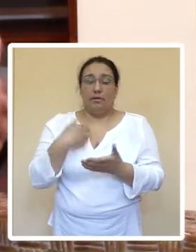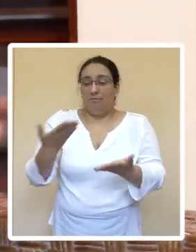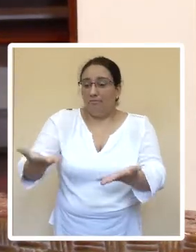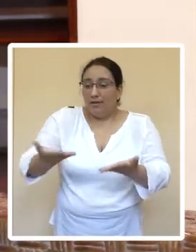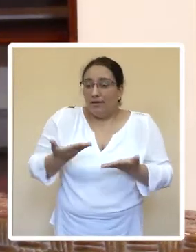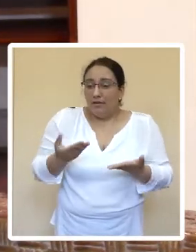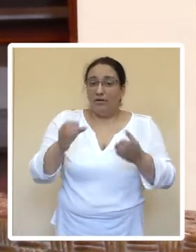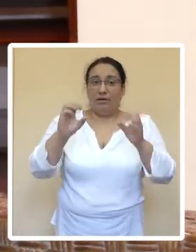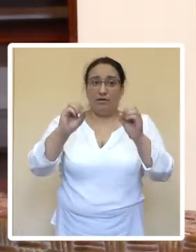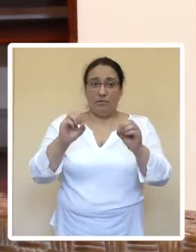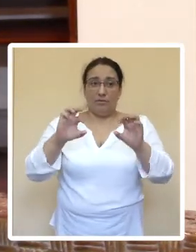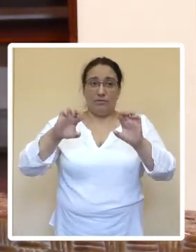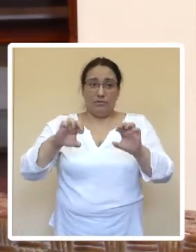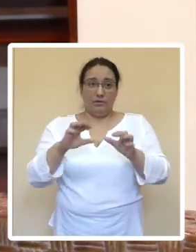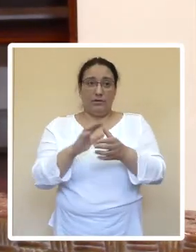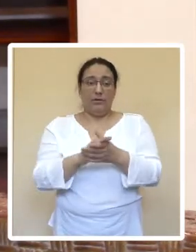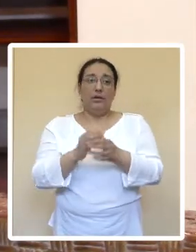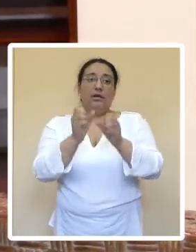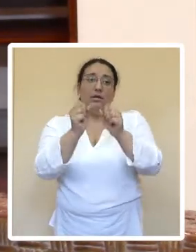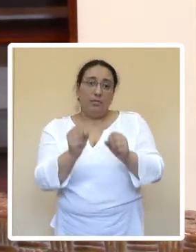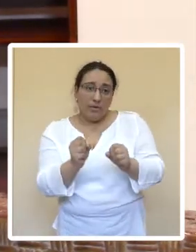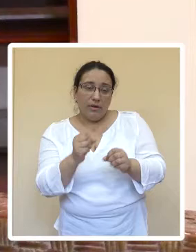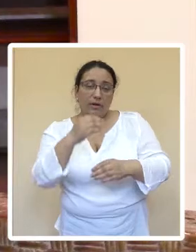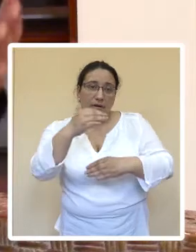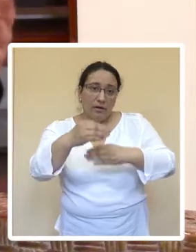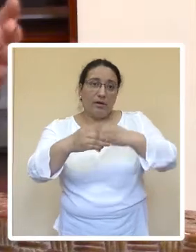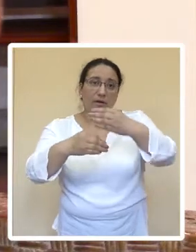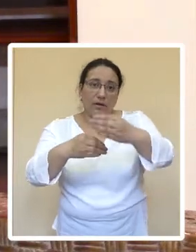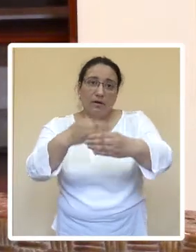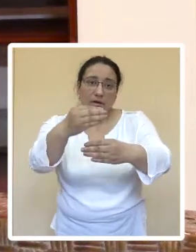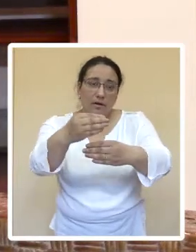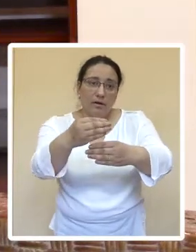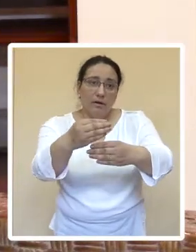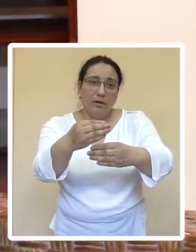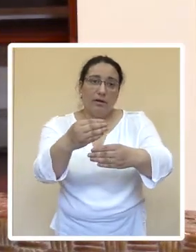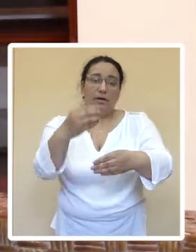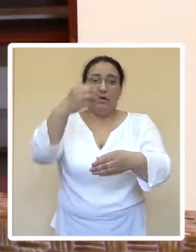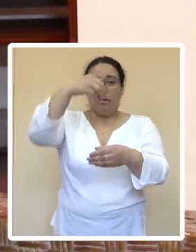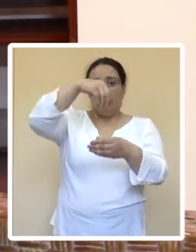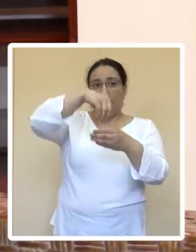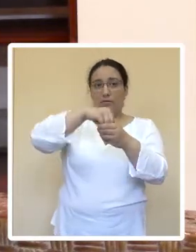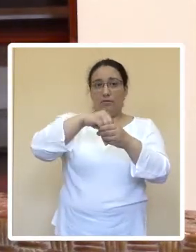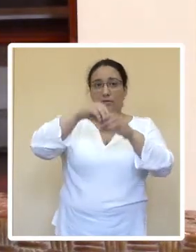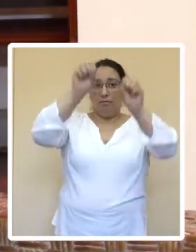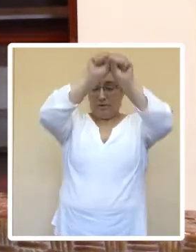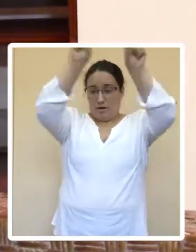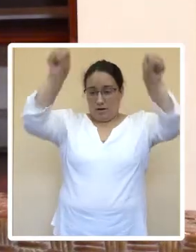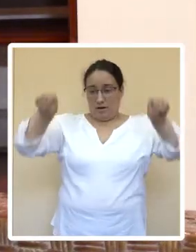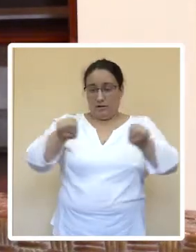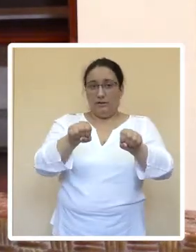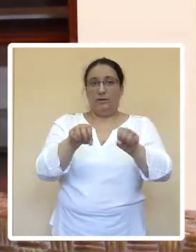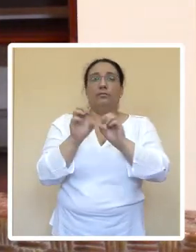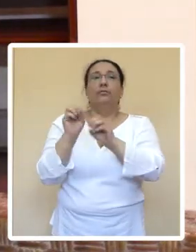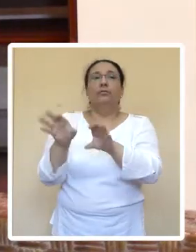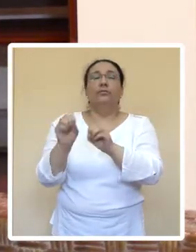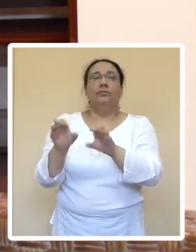la oportunidad de poder progresar y incluirme en ese sistema educativo.